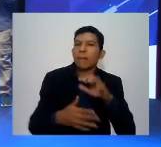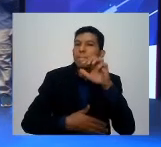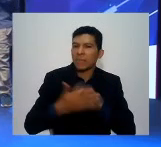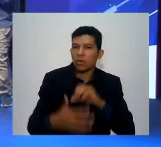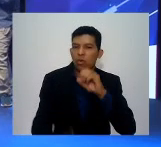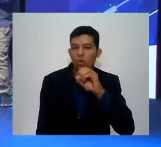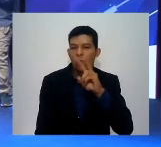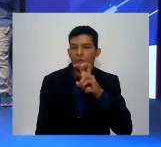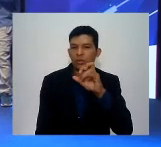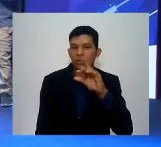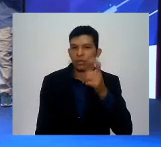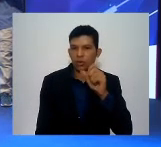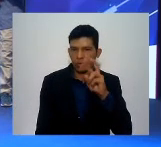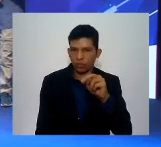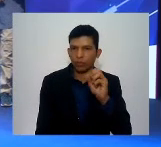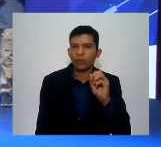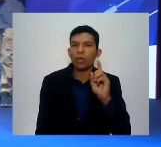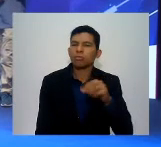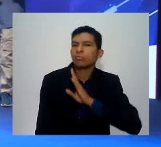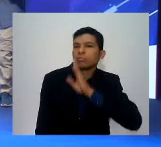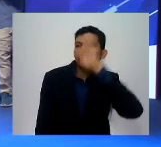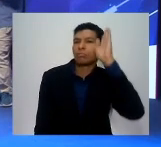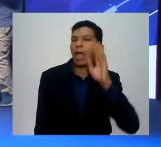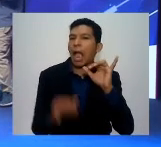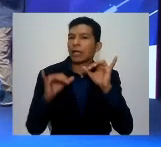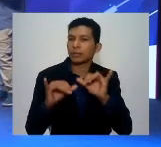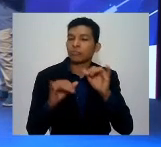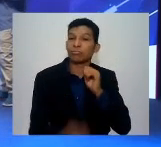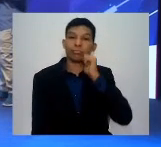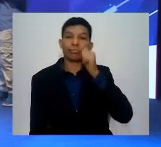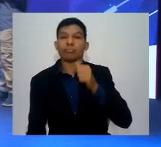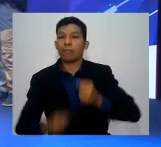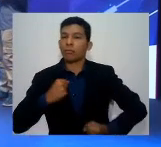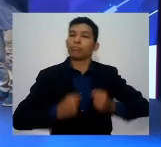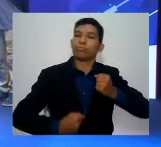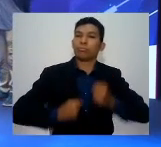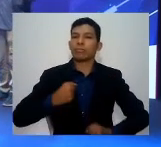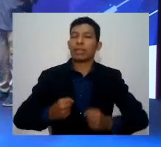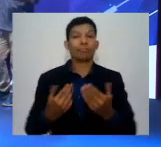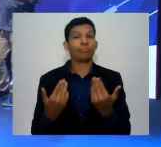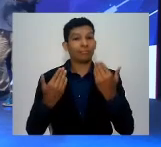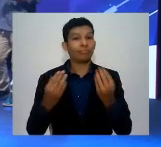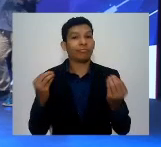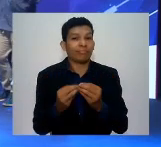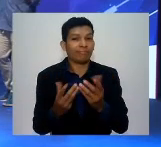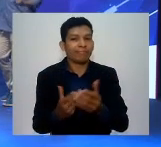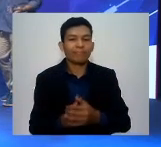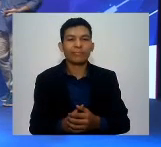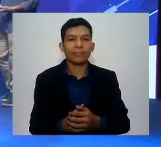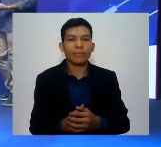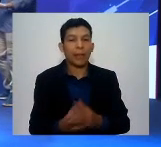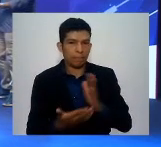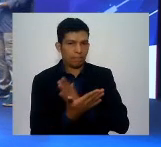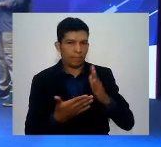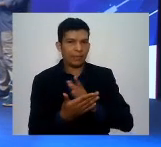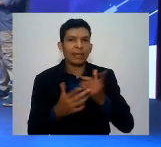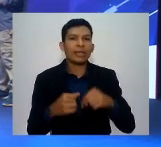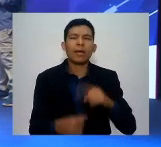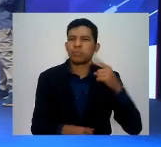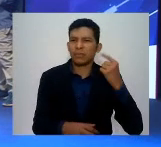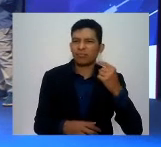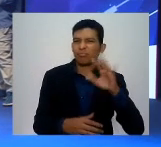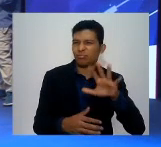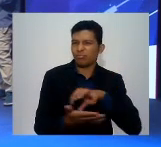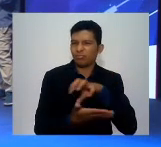en el atletismo también ha habido muchos avances muy interesantes. O bueno, no es que haya, o sea, en todos los deportes ha habido avances interesantes,